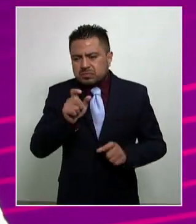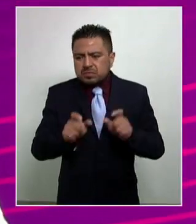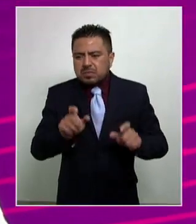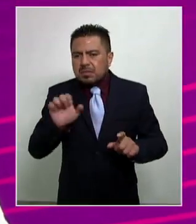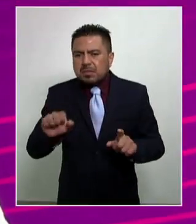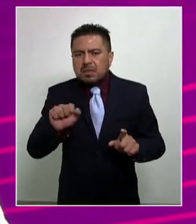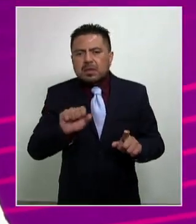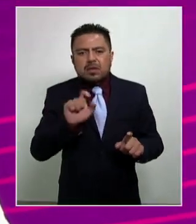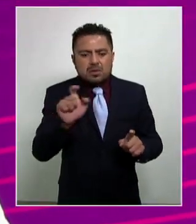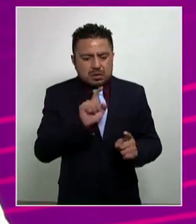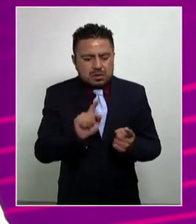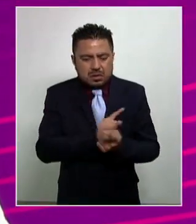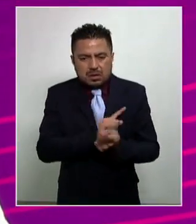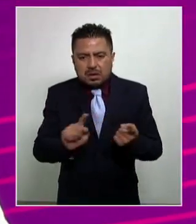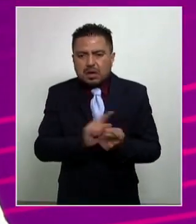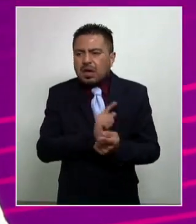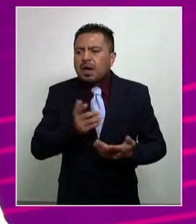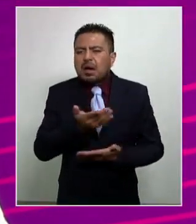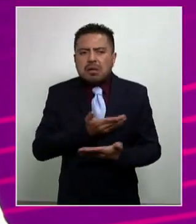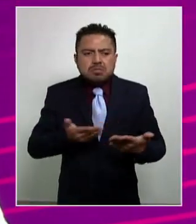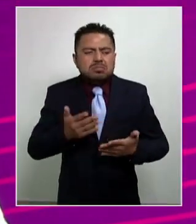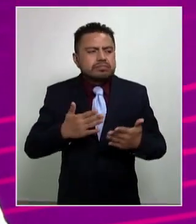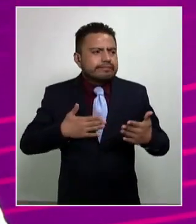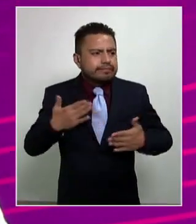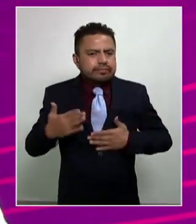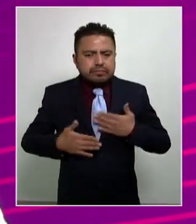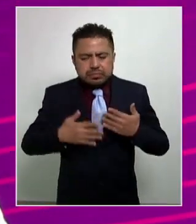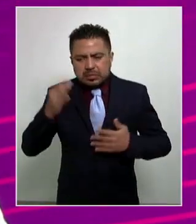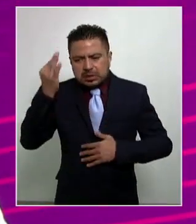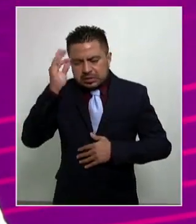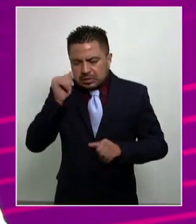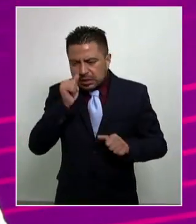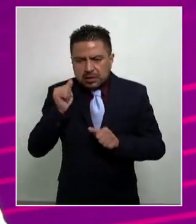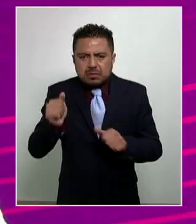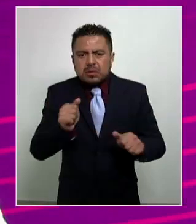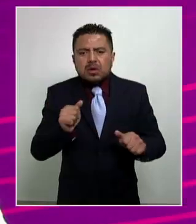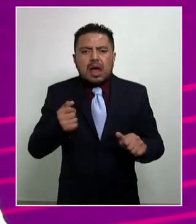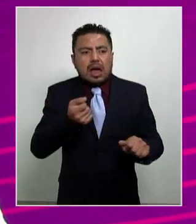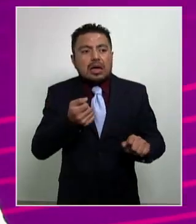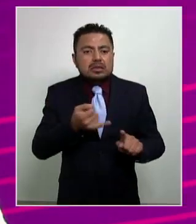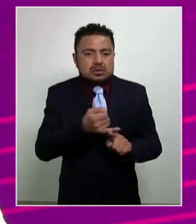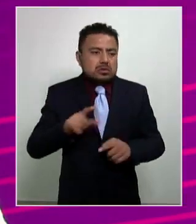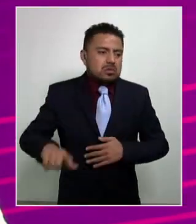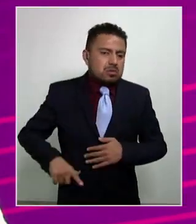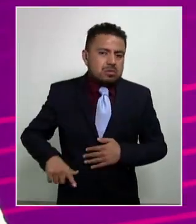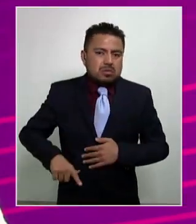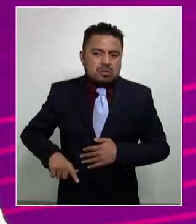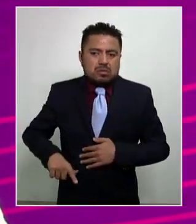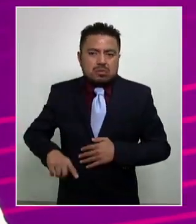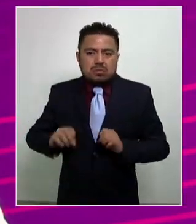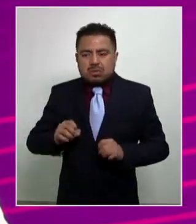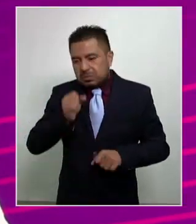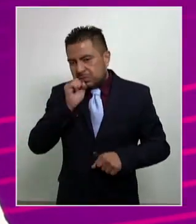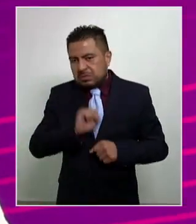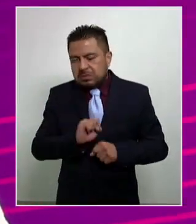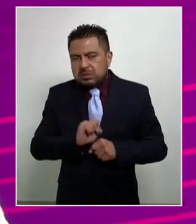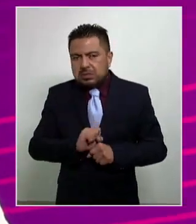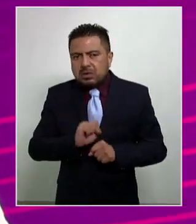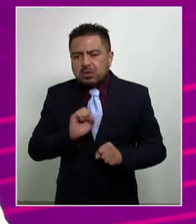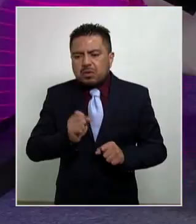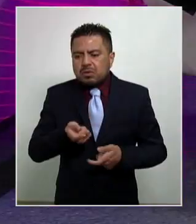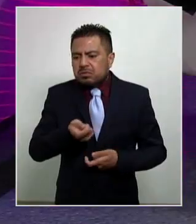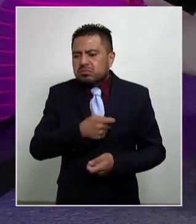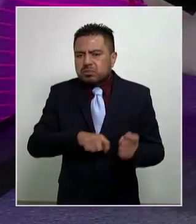nos enfrentamos a convivir, a dar un servicio, siendo un servidor público, o a tener un intercambio en